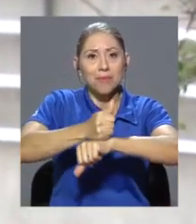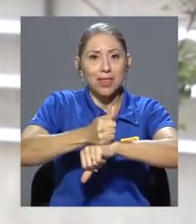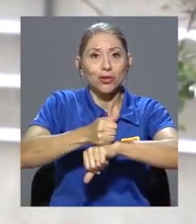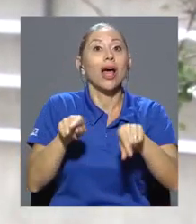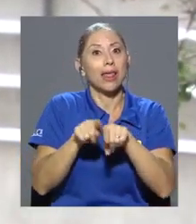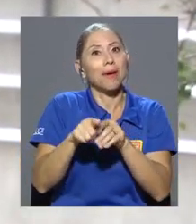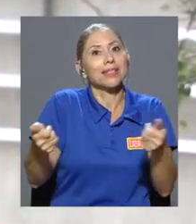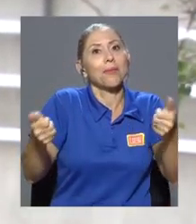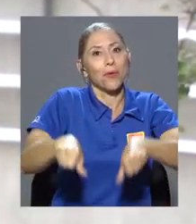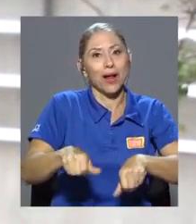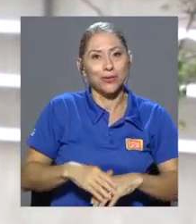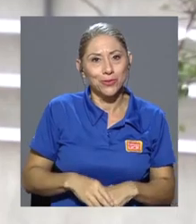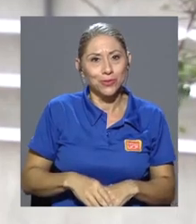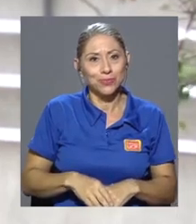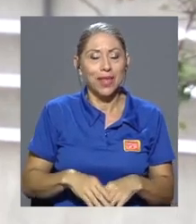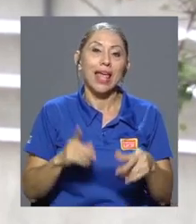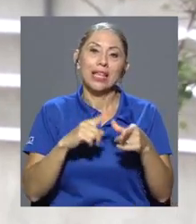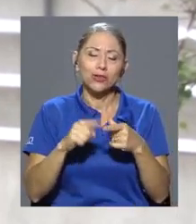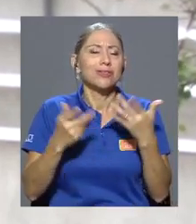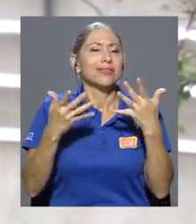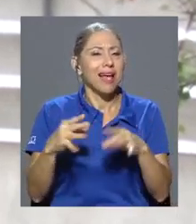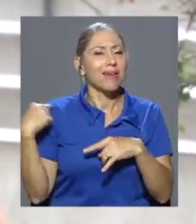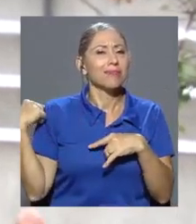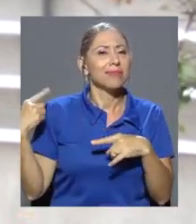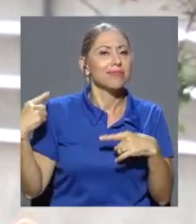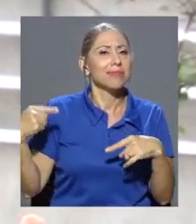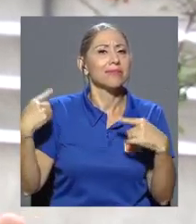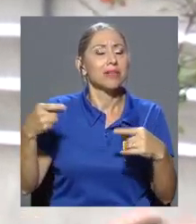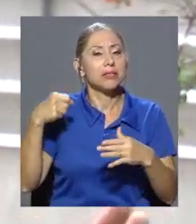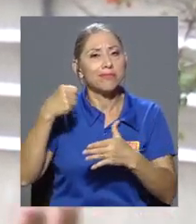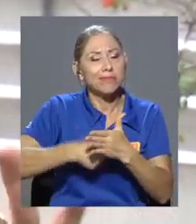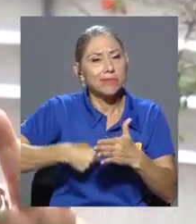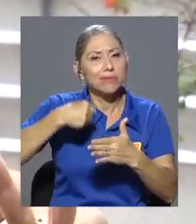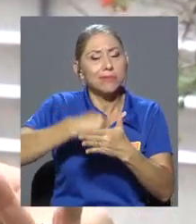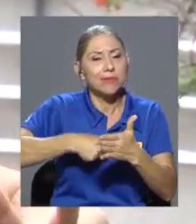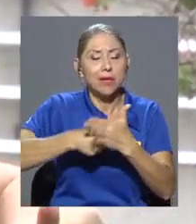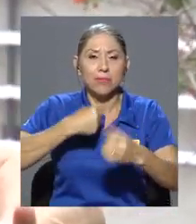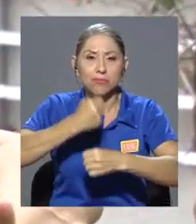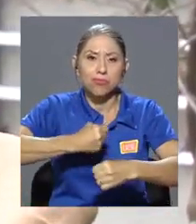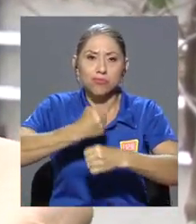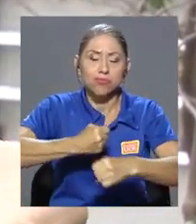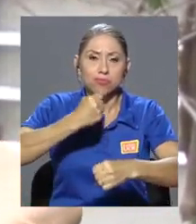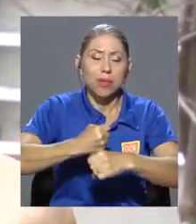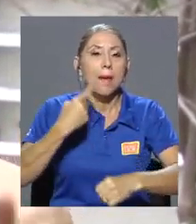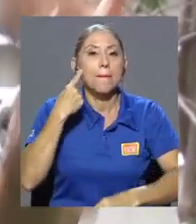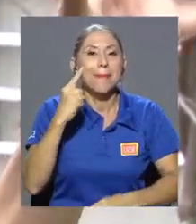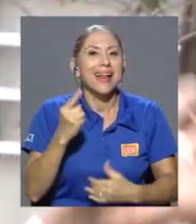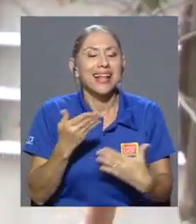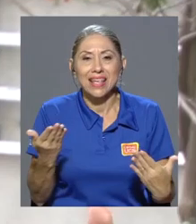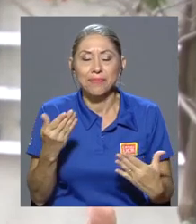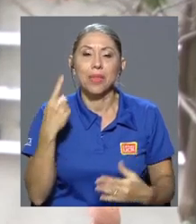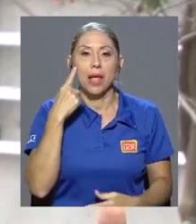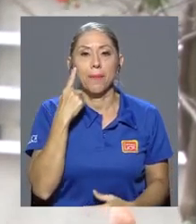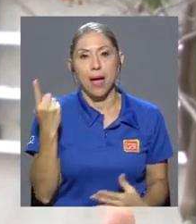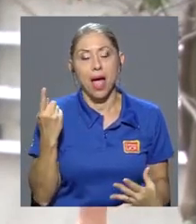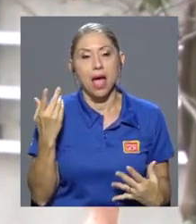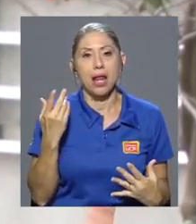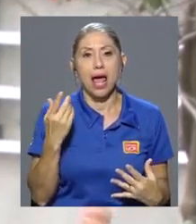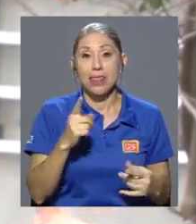los aprobados. Entonces, se ha venido trabajando intensamente en la colocación, digamos, de una cartera